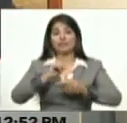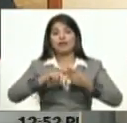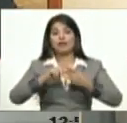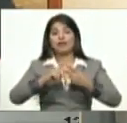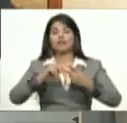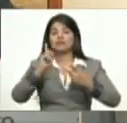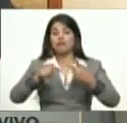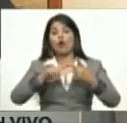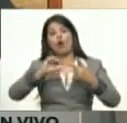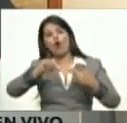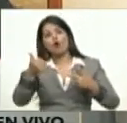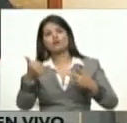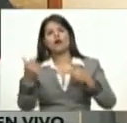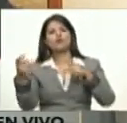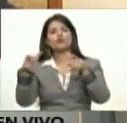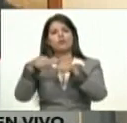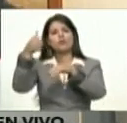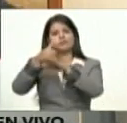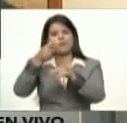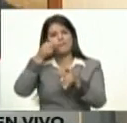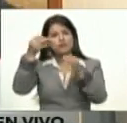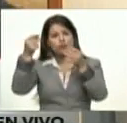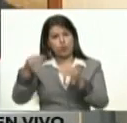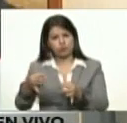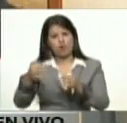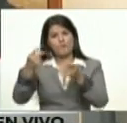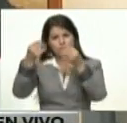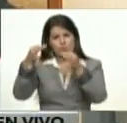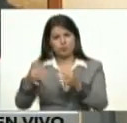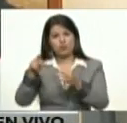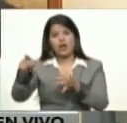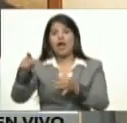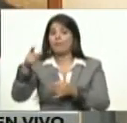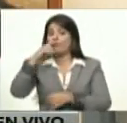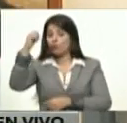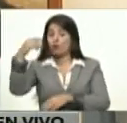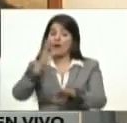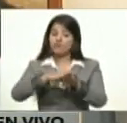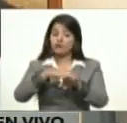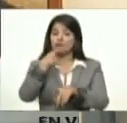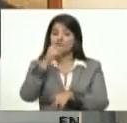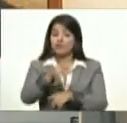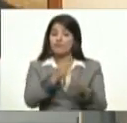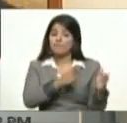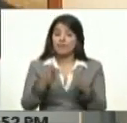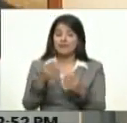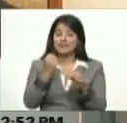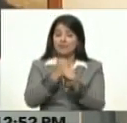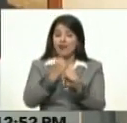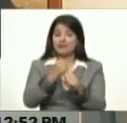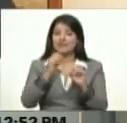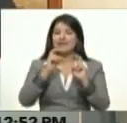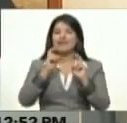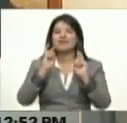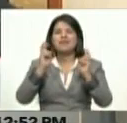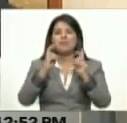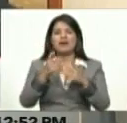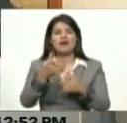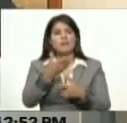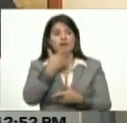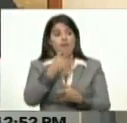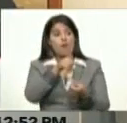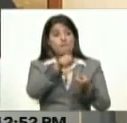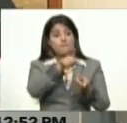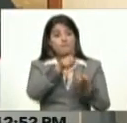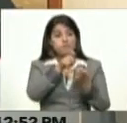Precios Justos tienen la obligación y el presidente les ha instruido a garantizar ese plan tolerancia cero con el fraude